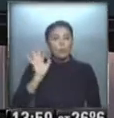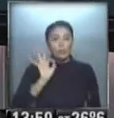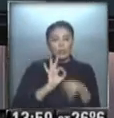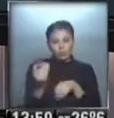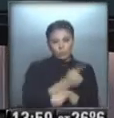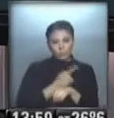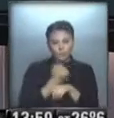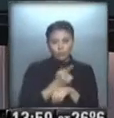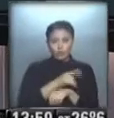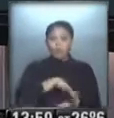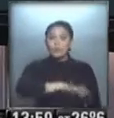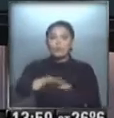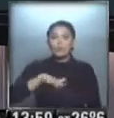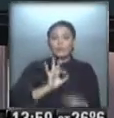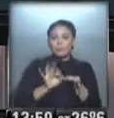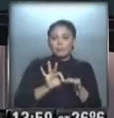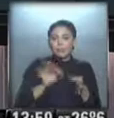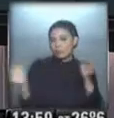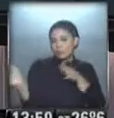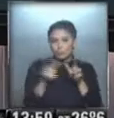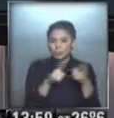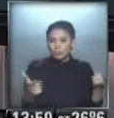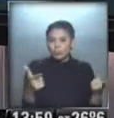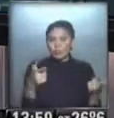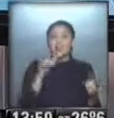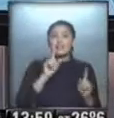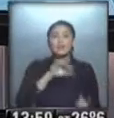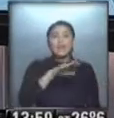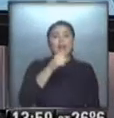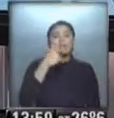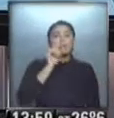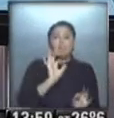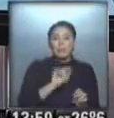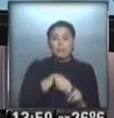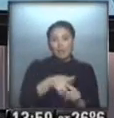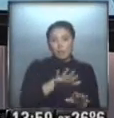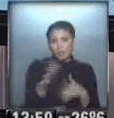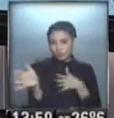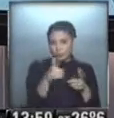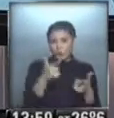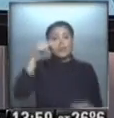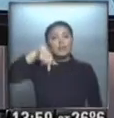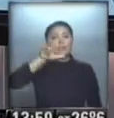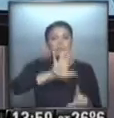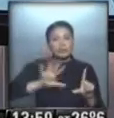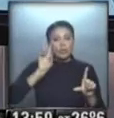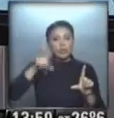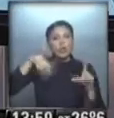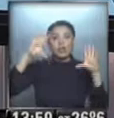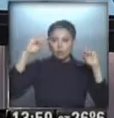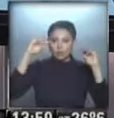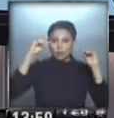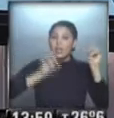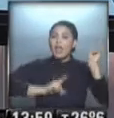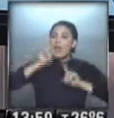en san julián calma no hay viento así mismo en la misma provincia región cuyana hacia la noche tiempo inestable probabilidad